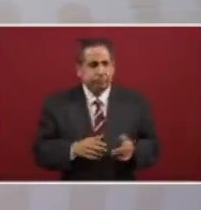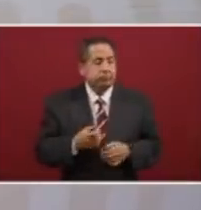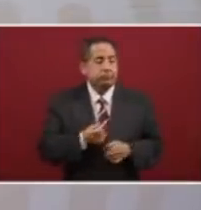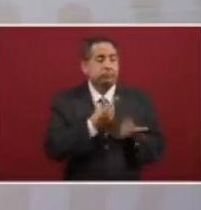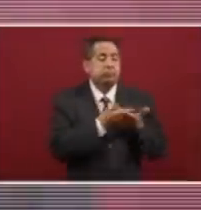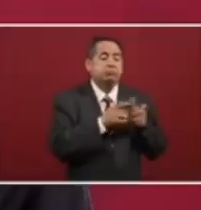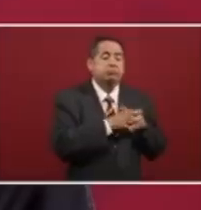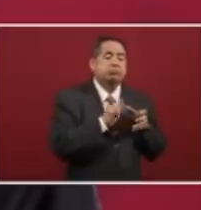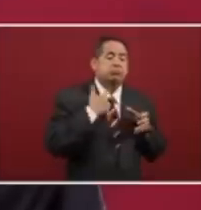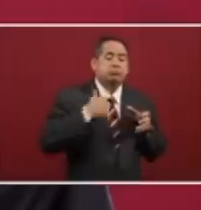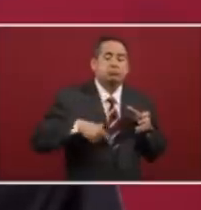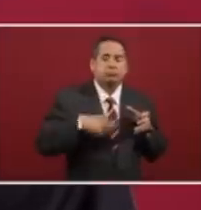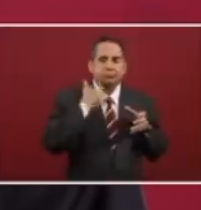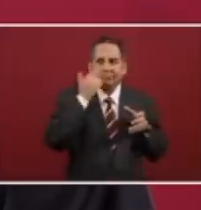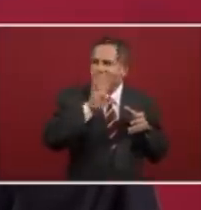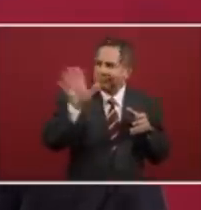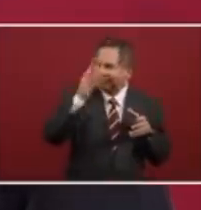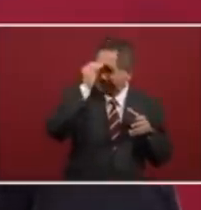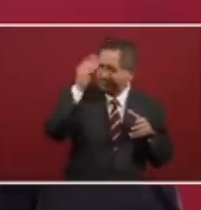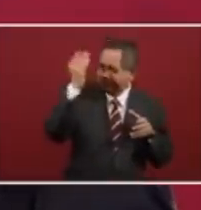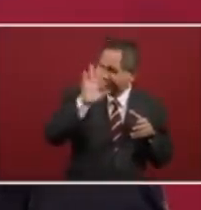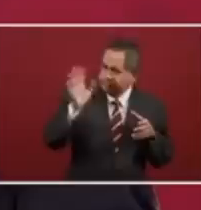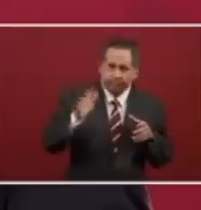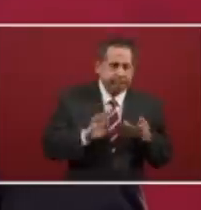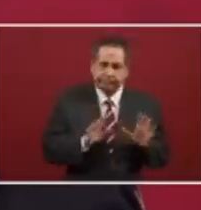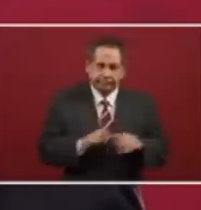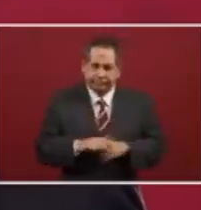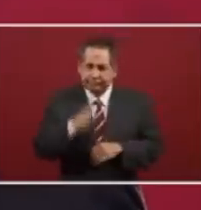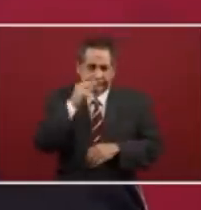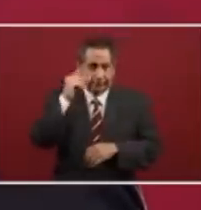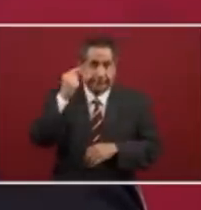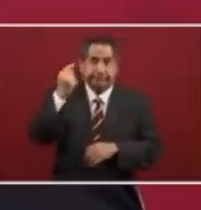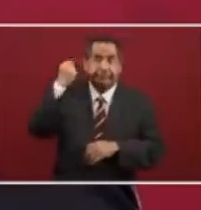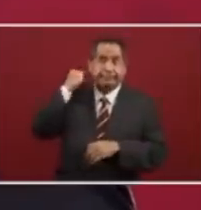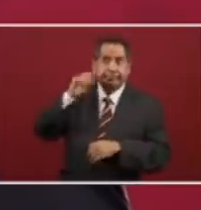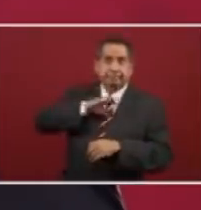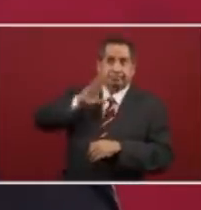algunos que se olvidará el pasado